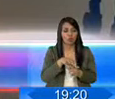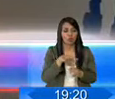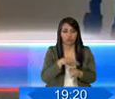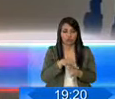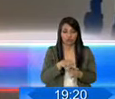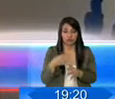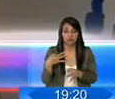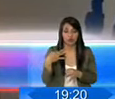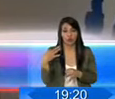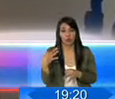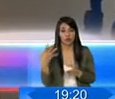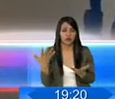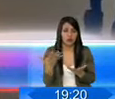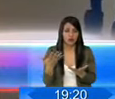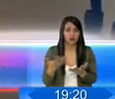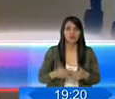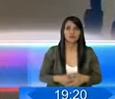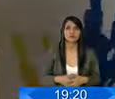cubren alrededor del